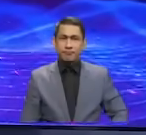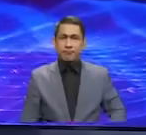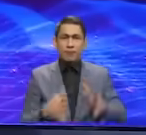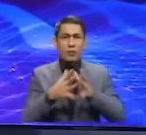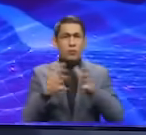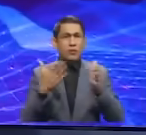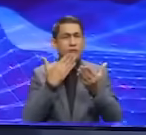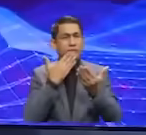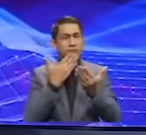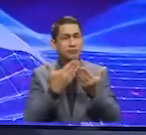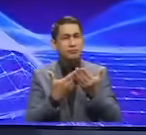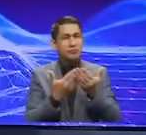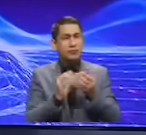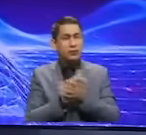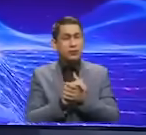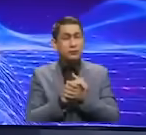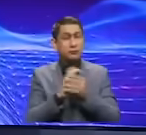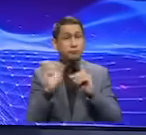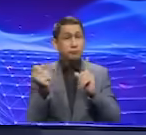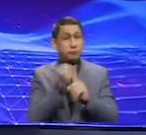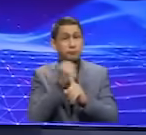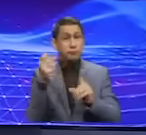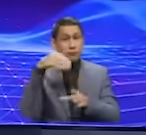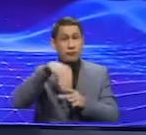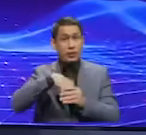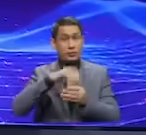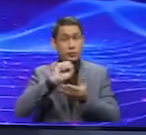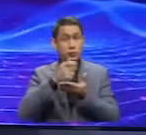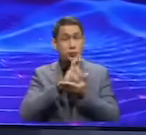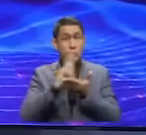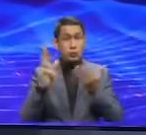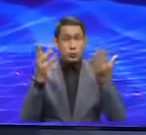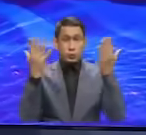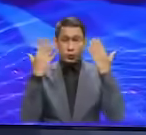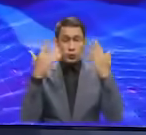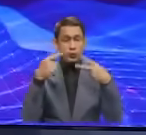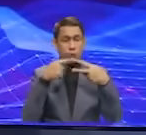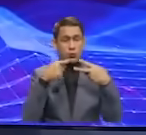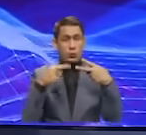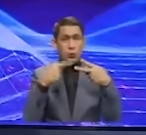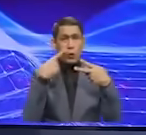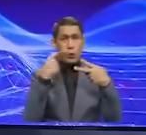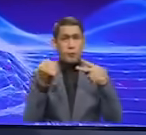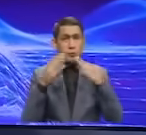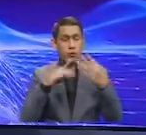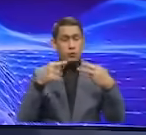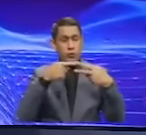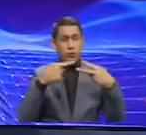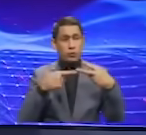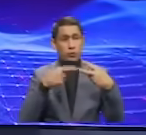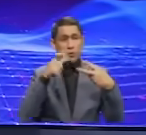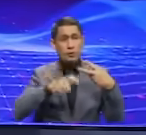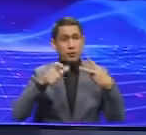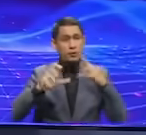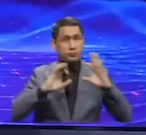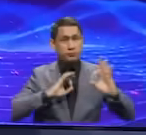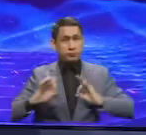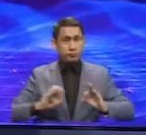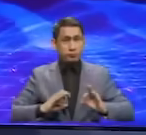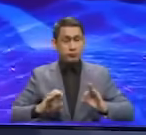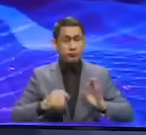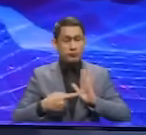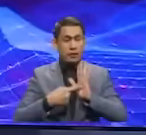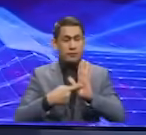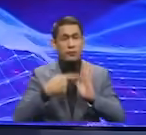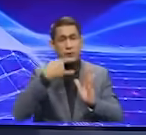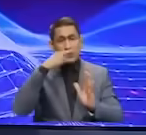Gracias, Fernando. Un hecho violento en el sur de Guayaquil deja dos hombres asesinados y dos heridos. Entre las víctimas hay un niño de 11